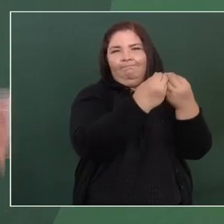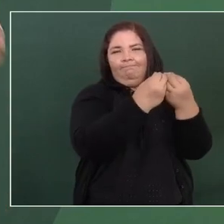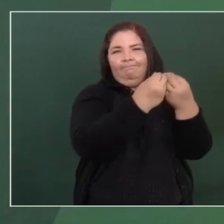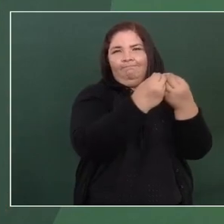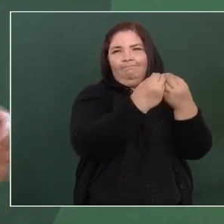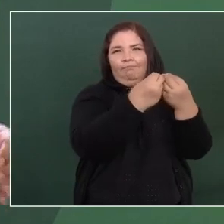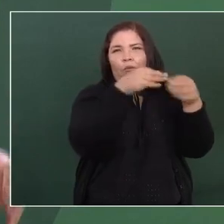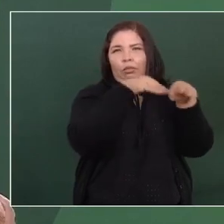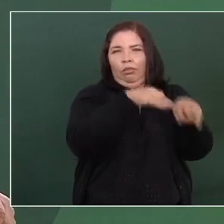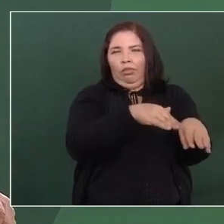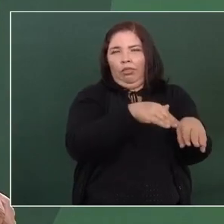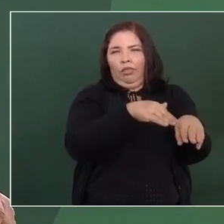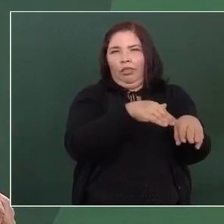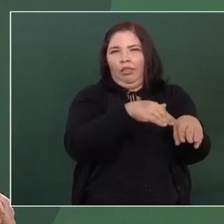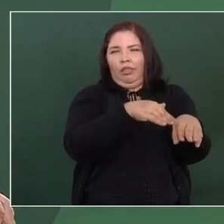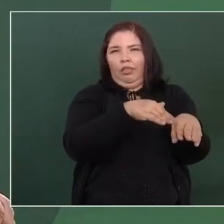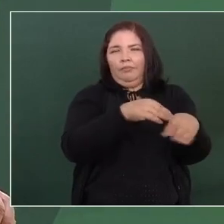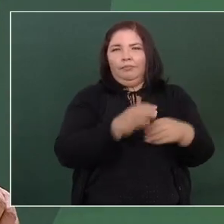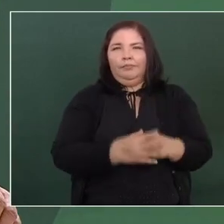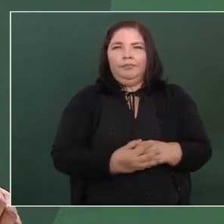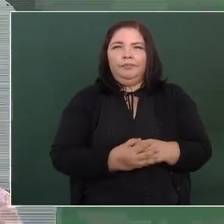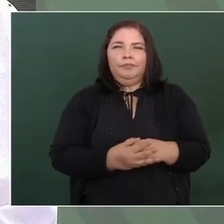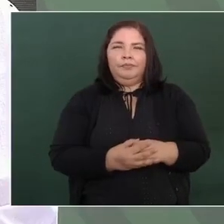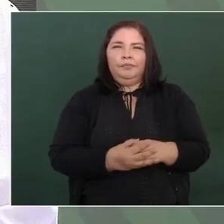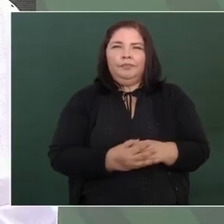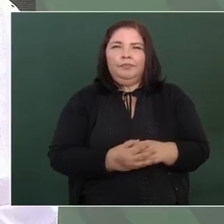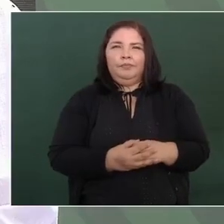del poder ejecutivo.